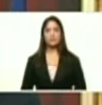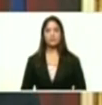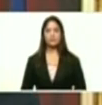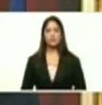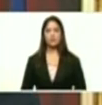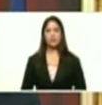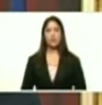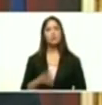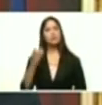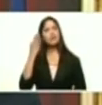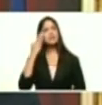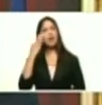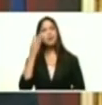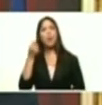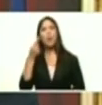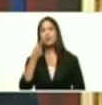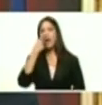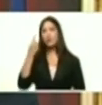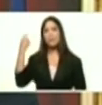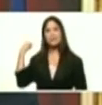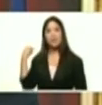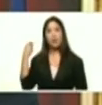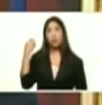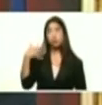¿Ustedes saben cuándo aumentó la yuca el año pasado?